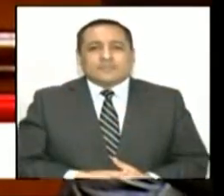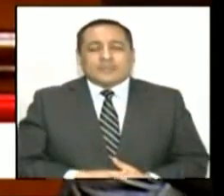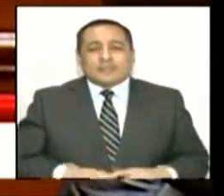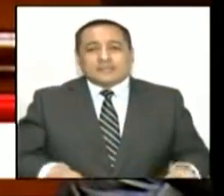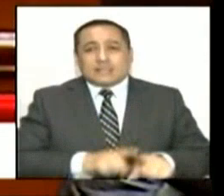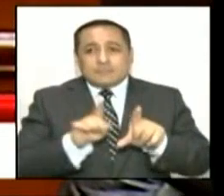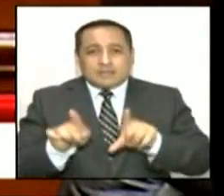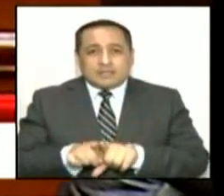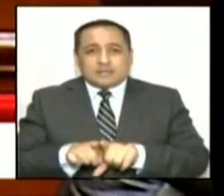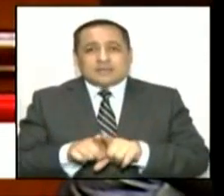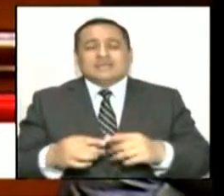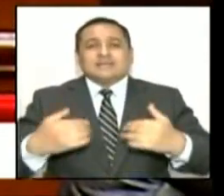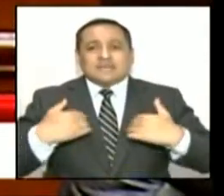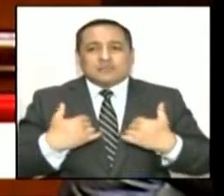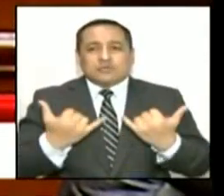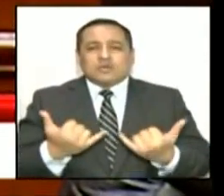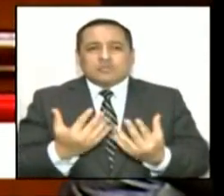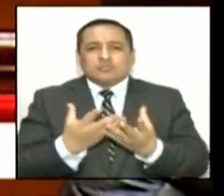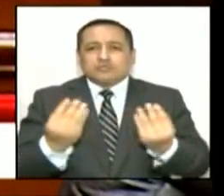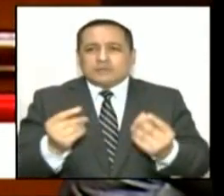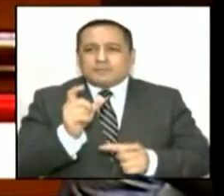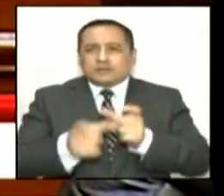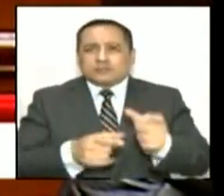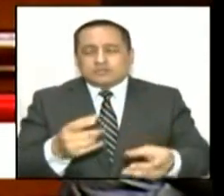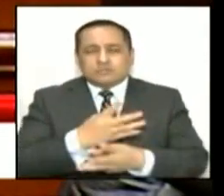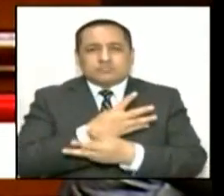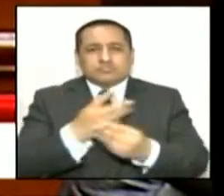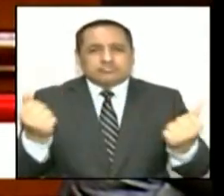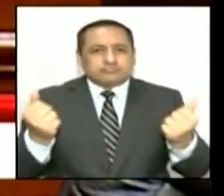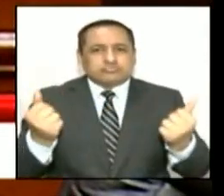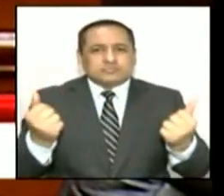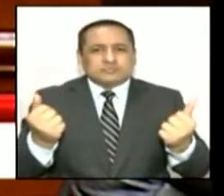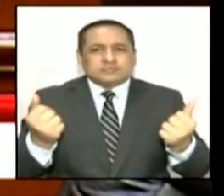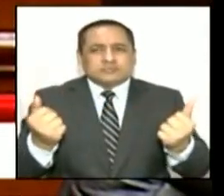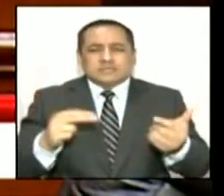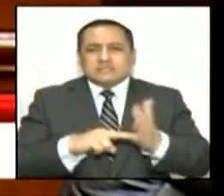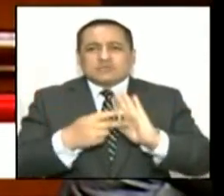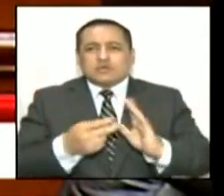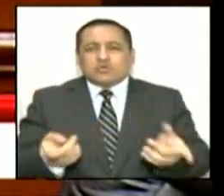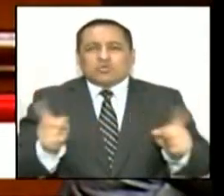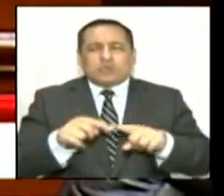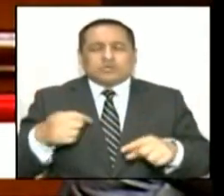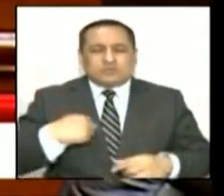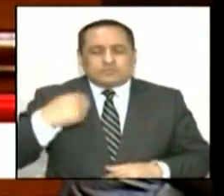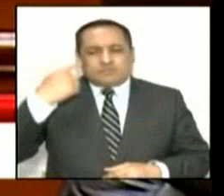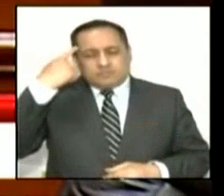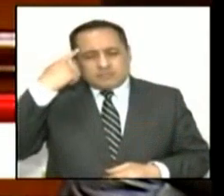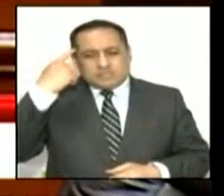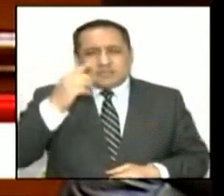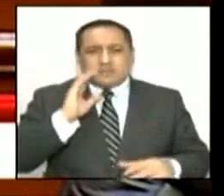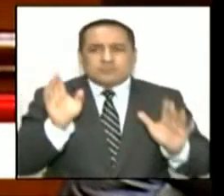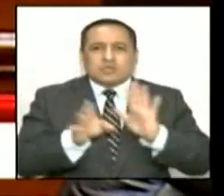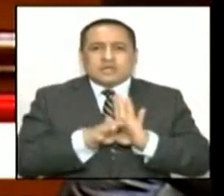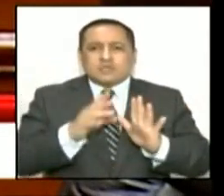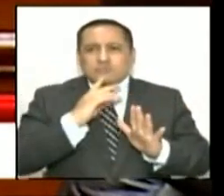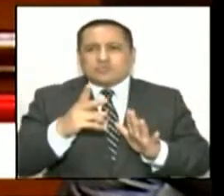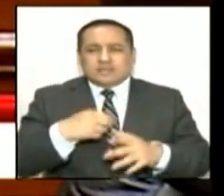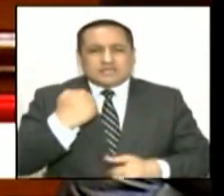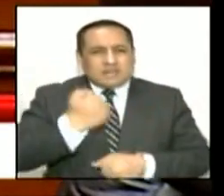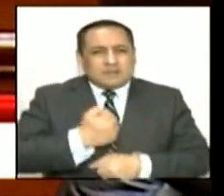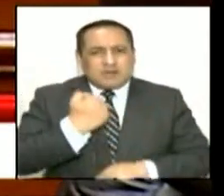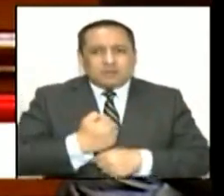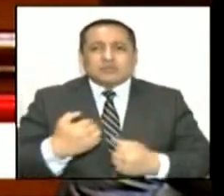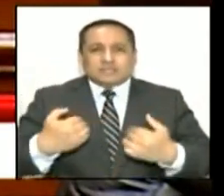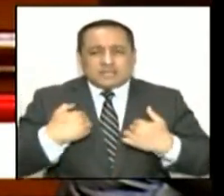Además, tenemos desaparecidos. Es decir, cuando uno piensa en la enormidad de las tareas que